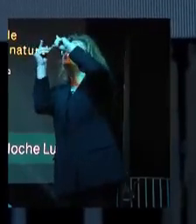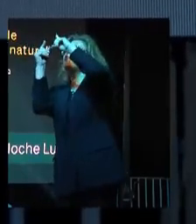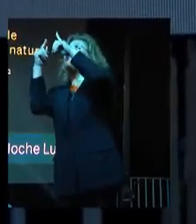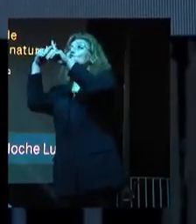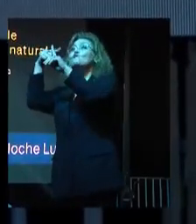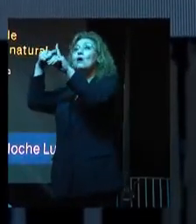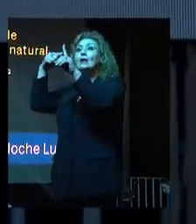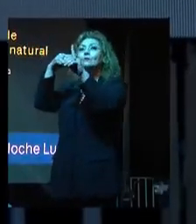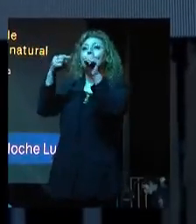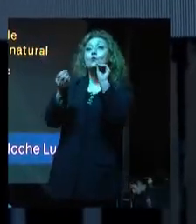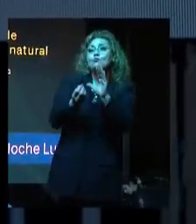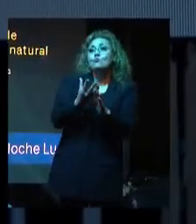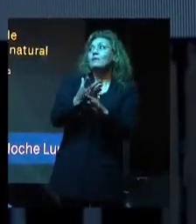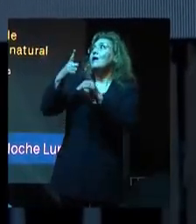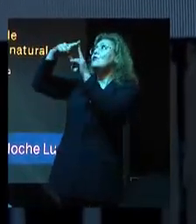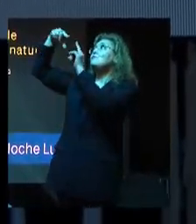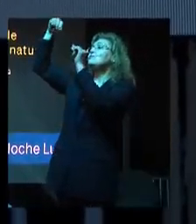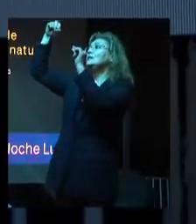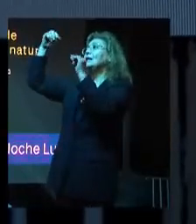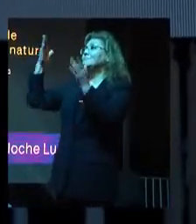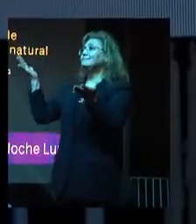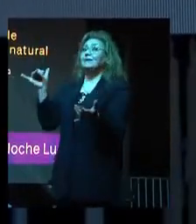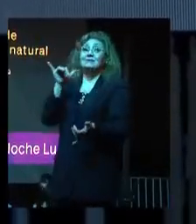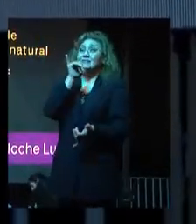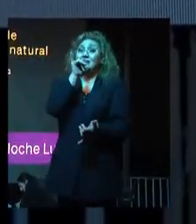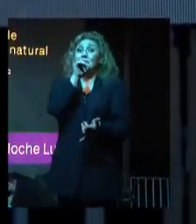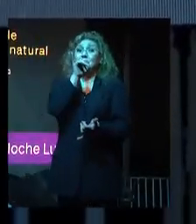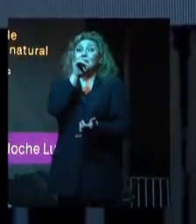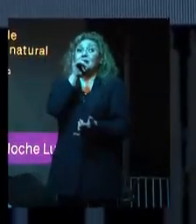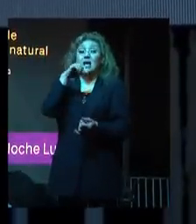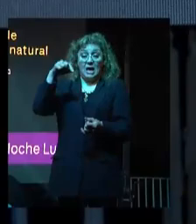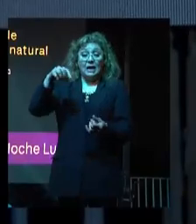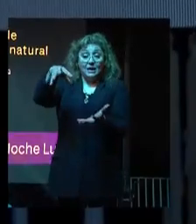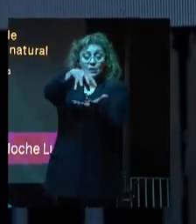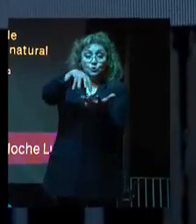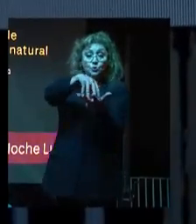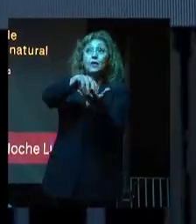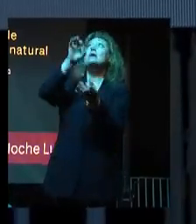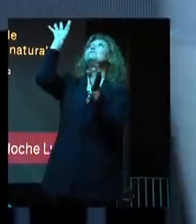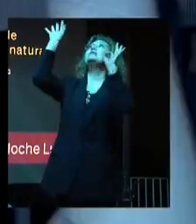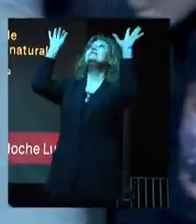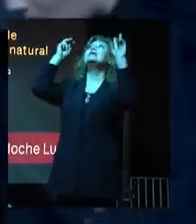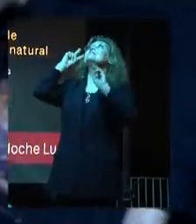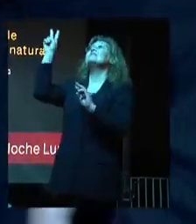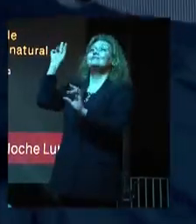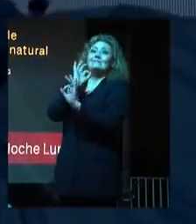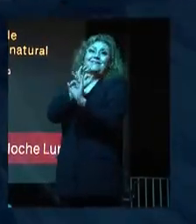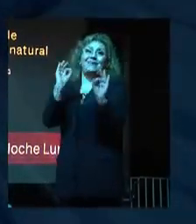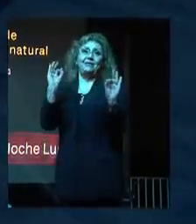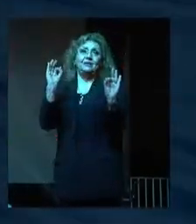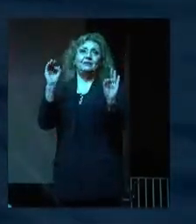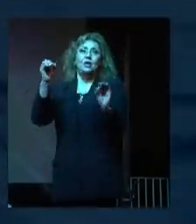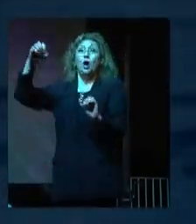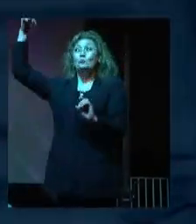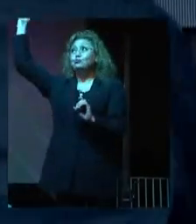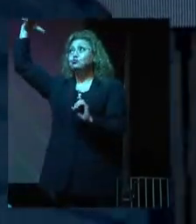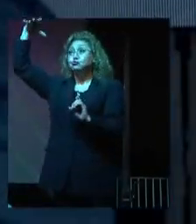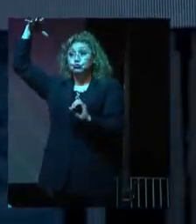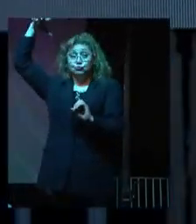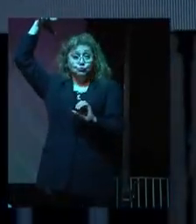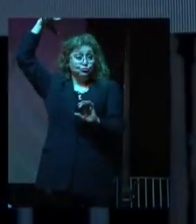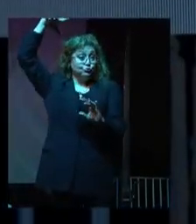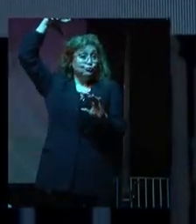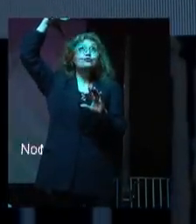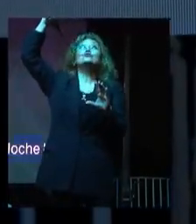cuando hay luna nueva. Porque en la ciudad uno no ve ni una estrella. Nosotros con las luces